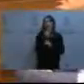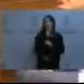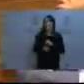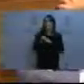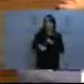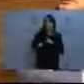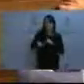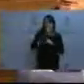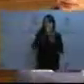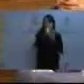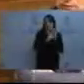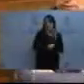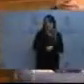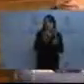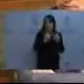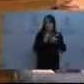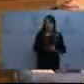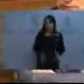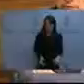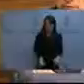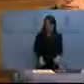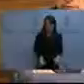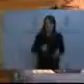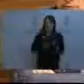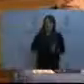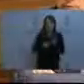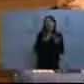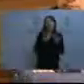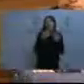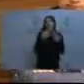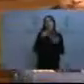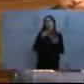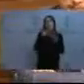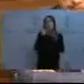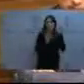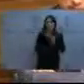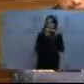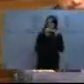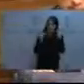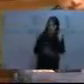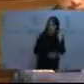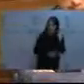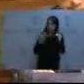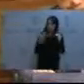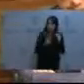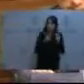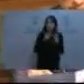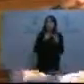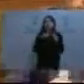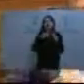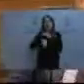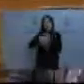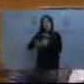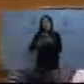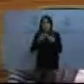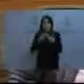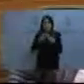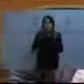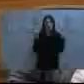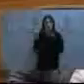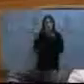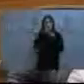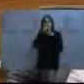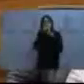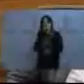hablar de bajar impuestos, aquí tenemos que hablar de una mejor gestión del sector público y aquí tenemos que hablar